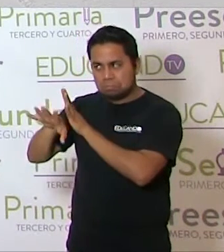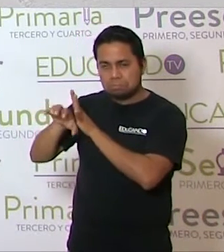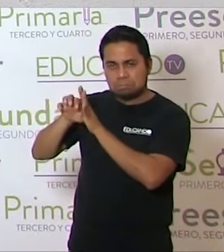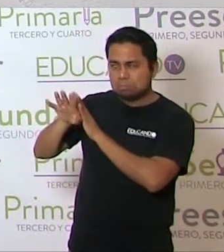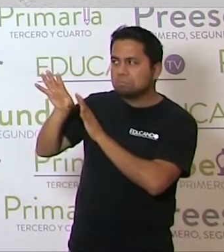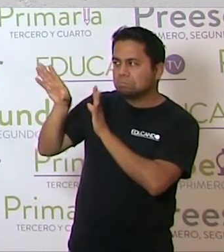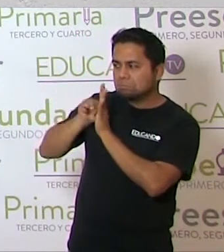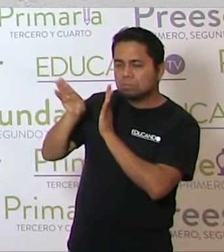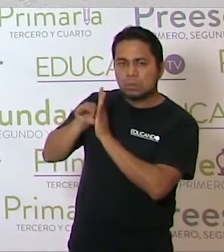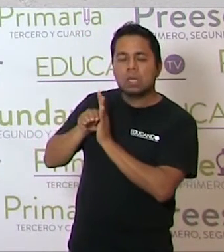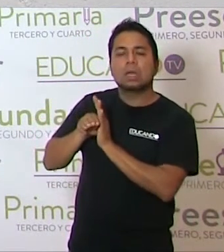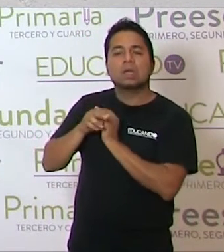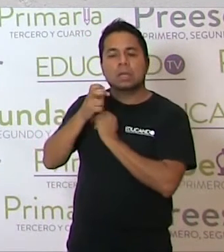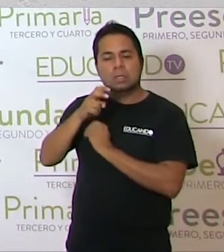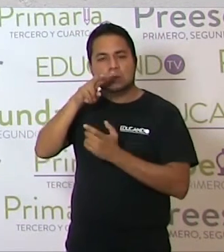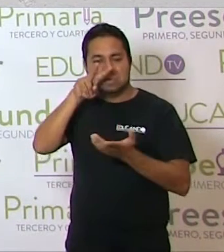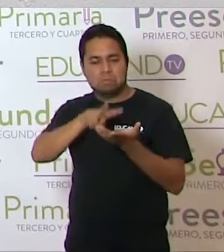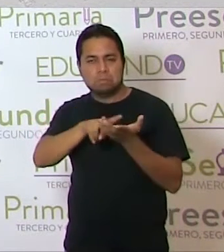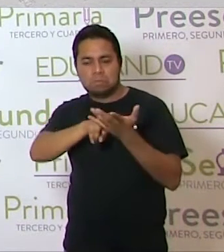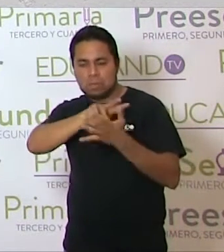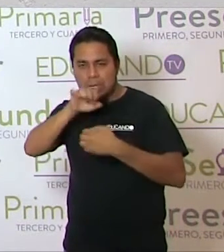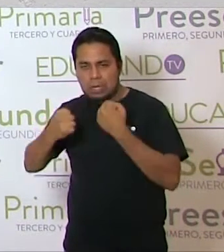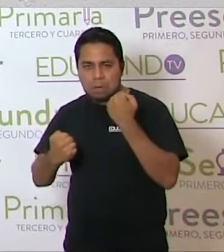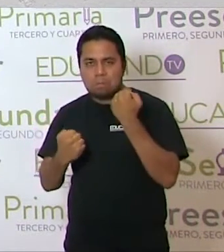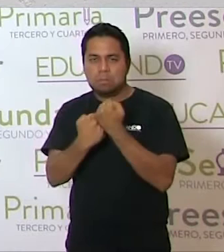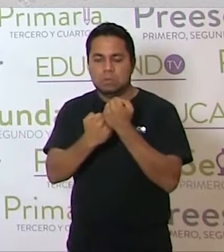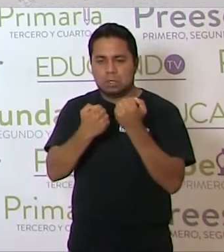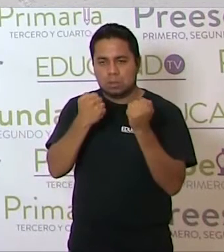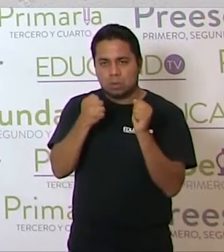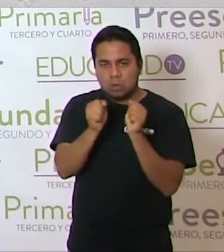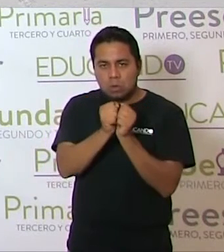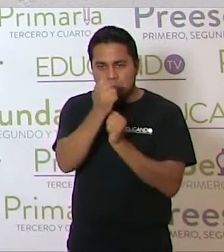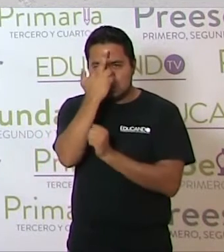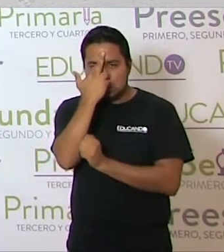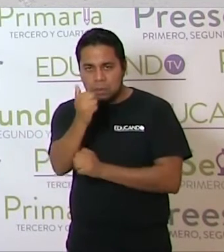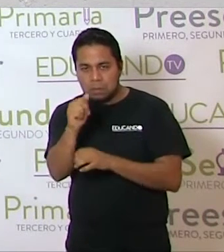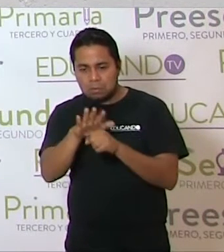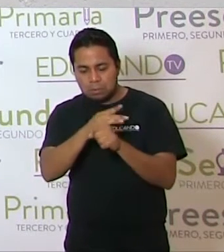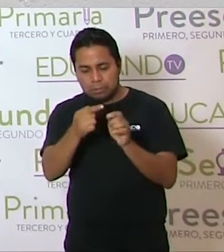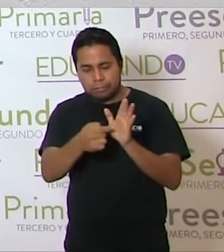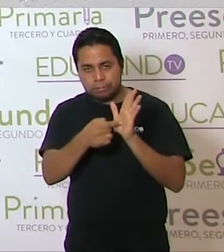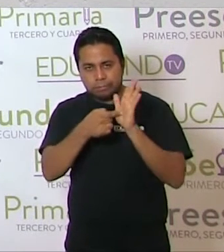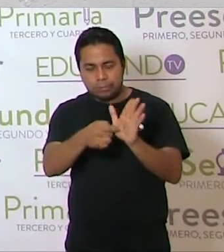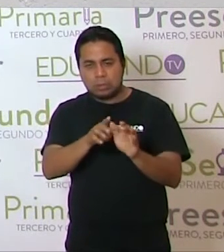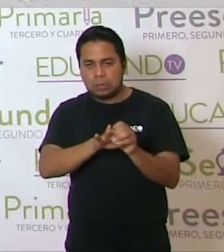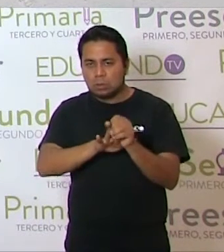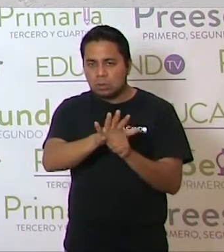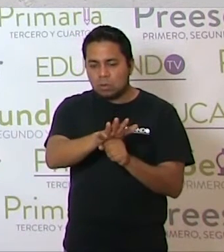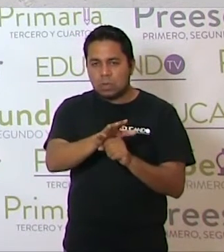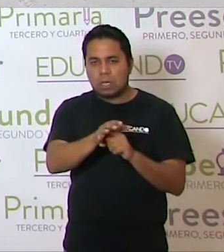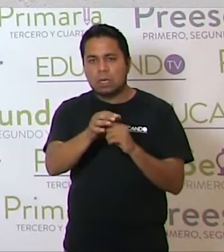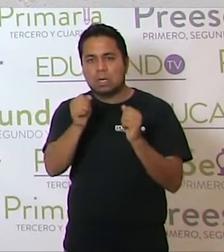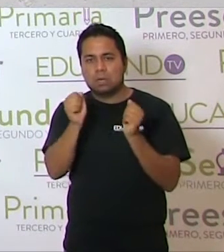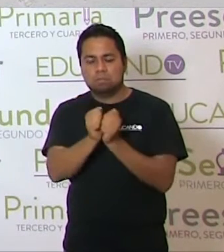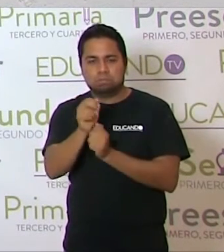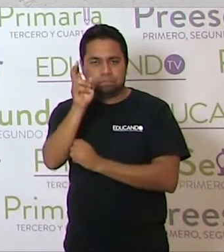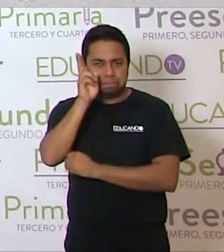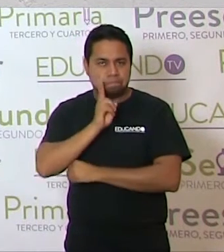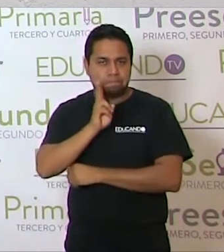ejemplos dan validez al argumento porque se muestran claramente el punto que se comprueba